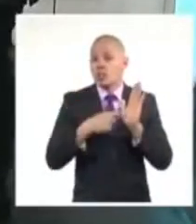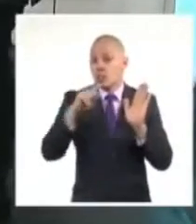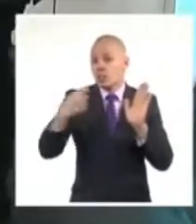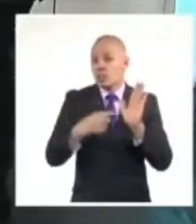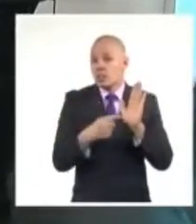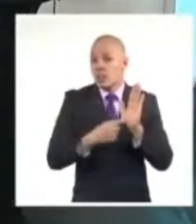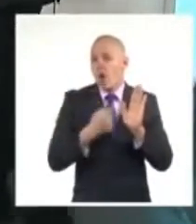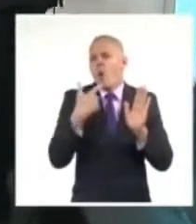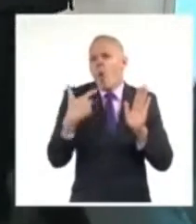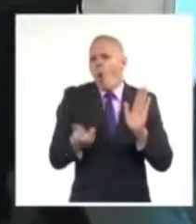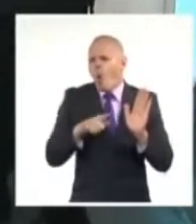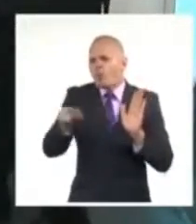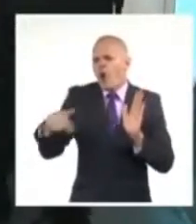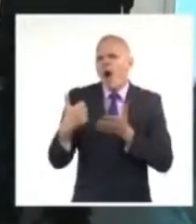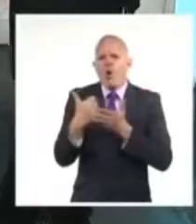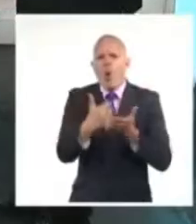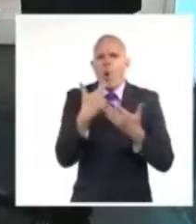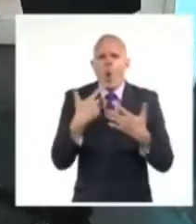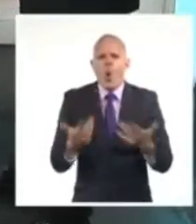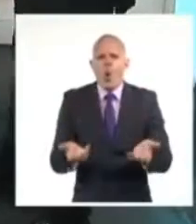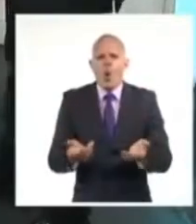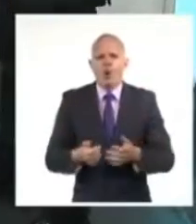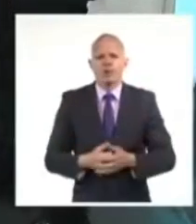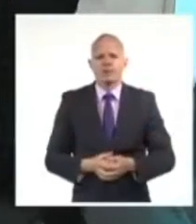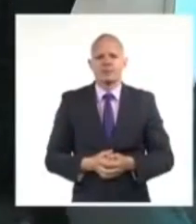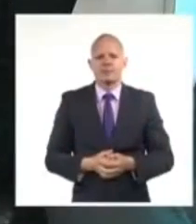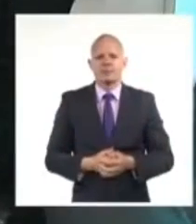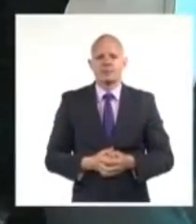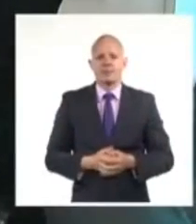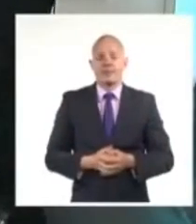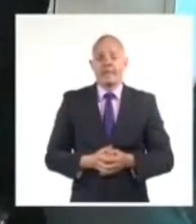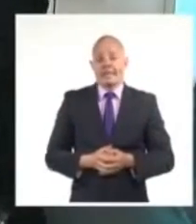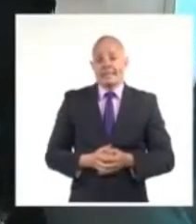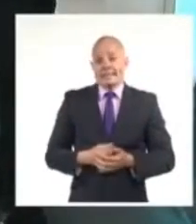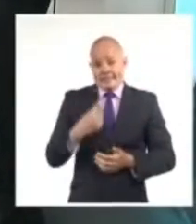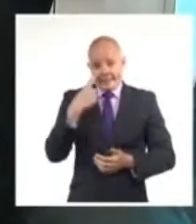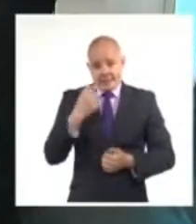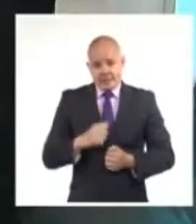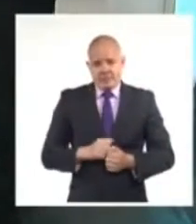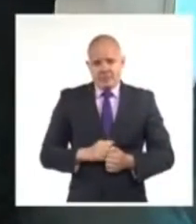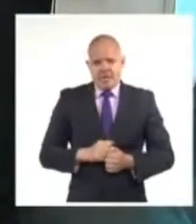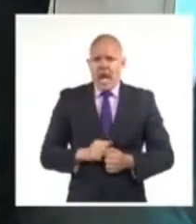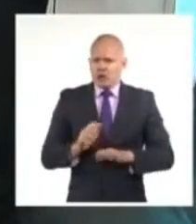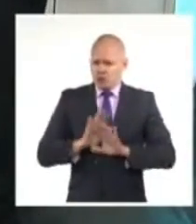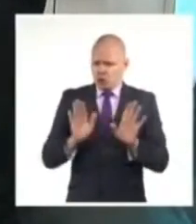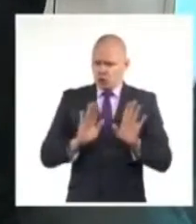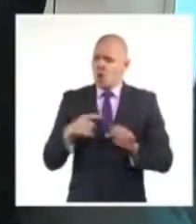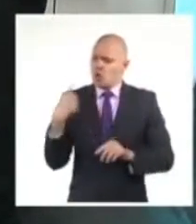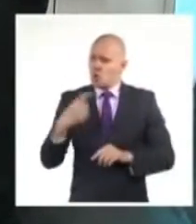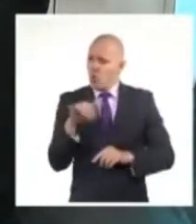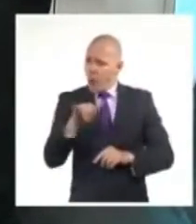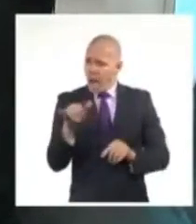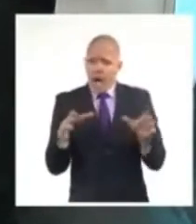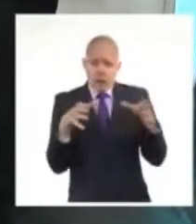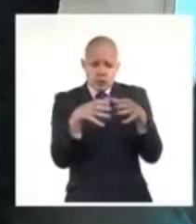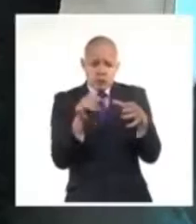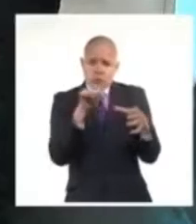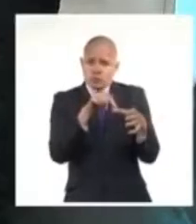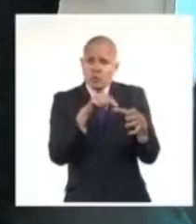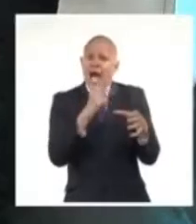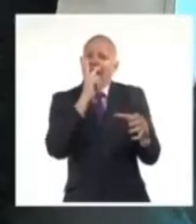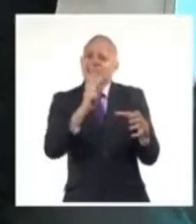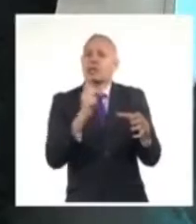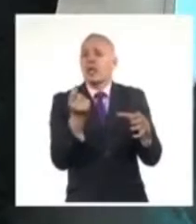¿Cómo ha sido la participación y en qué temas específicamente? Sí, nosotros tenemos una sociedad de derecho económico y financiero. Derecho económico y